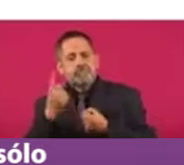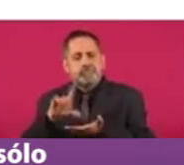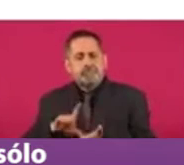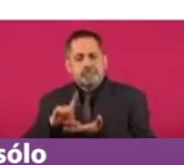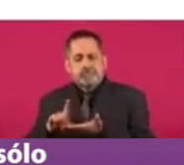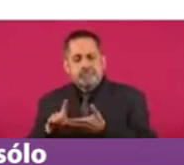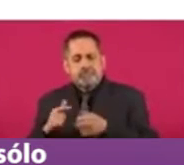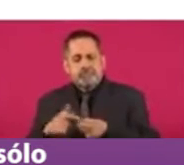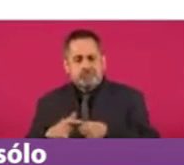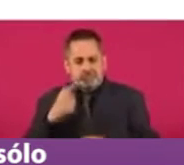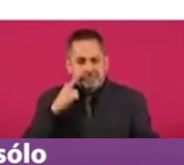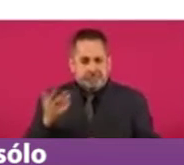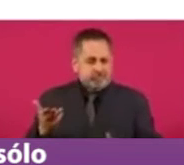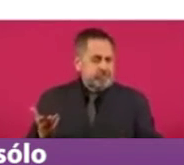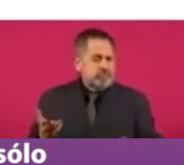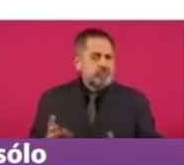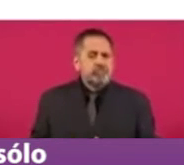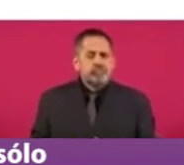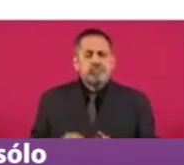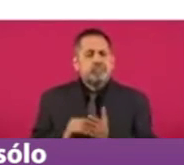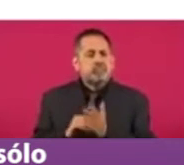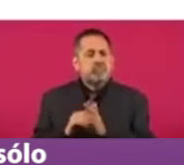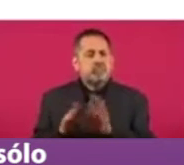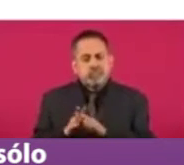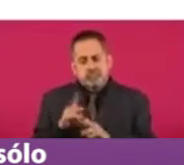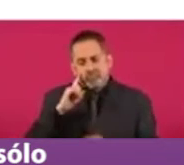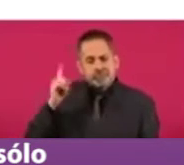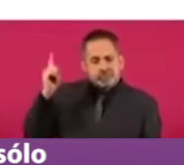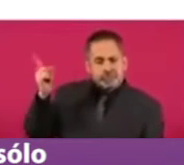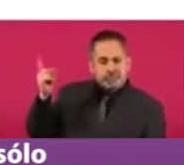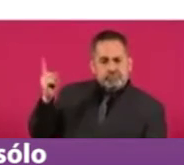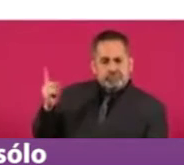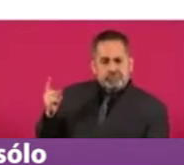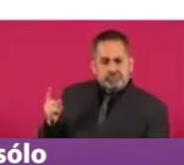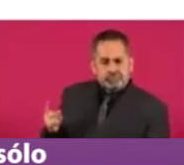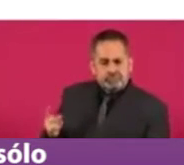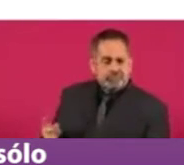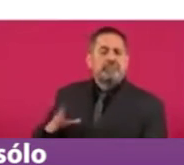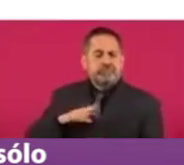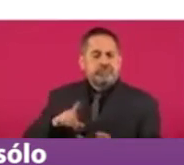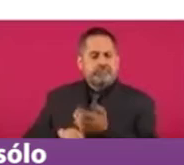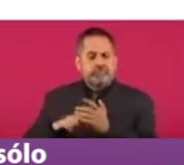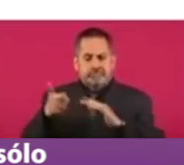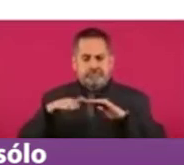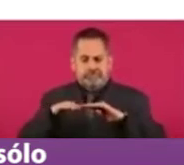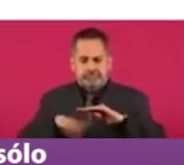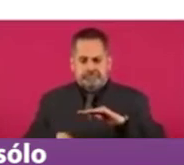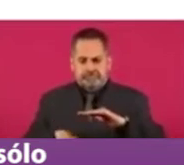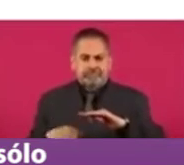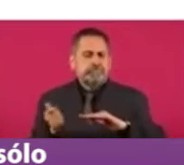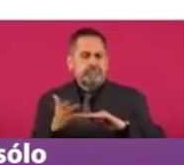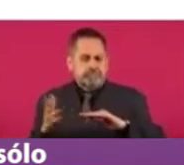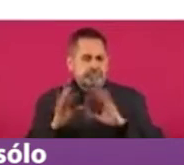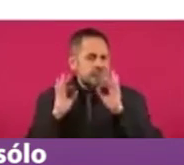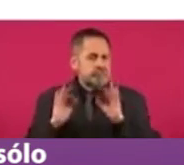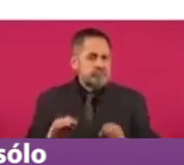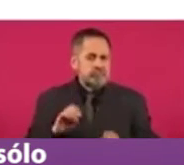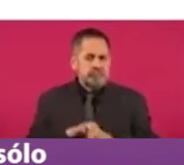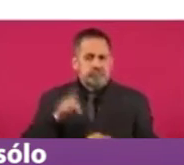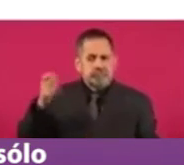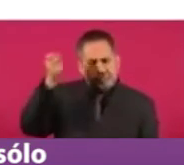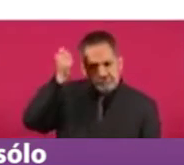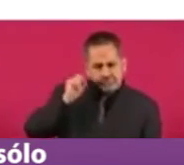precio promedio para tanques estacionario es de 13.05 pesos por litro, mientras que para los cilindros de gas el precio promedio en el país